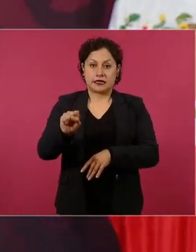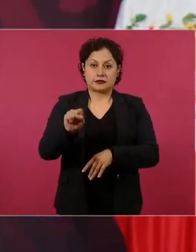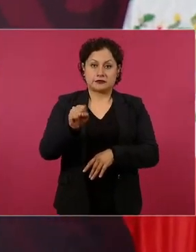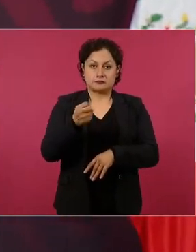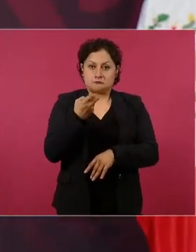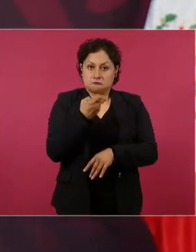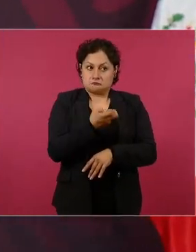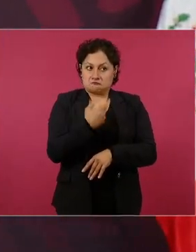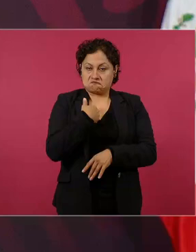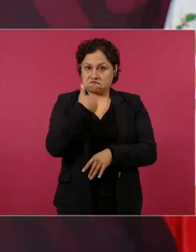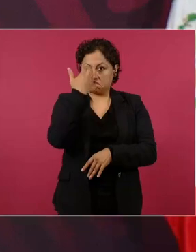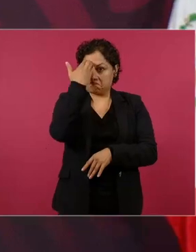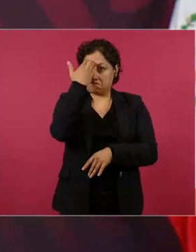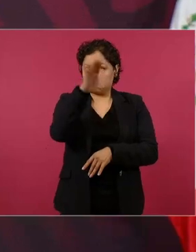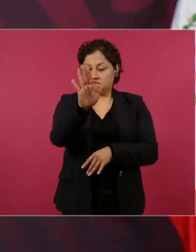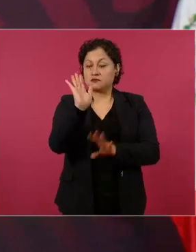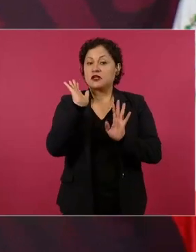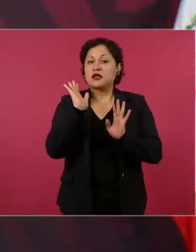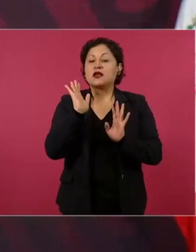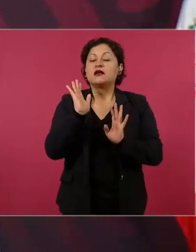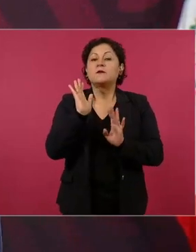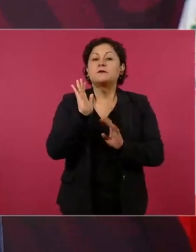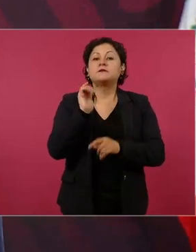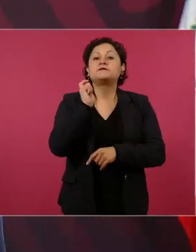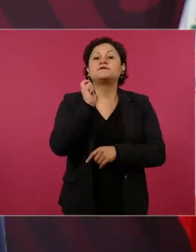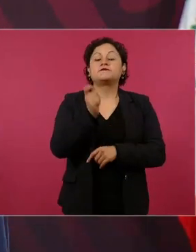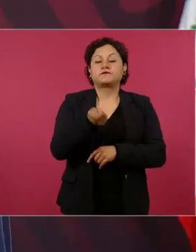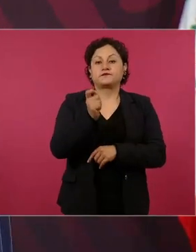con muchos años de lucha y